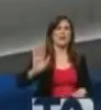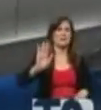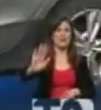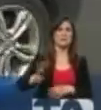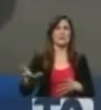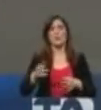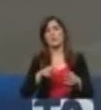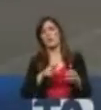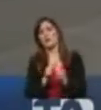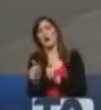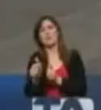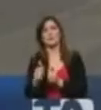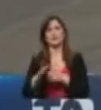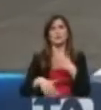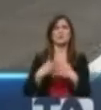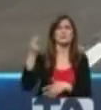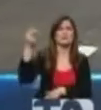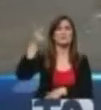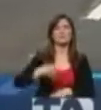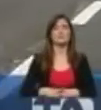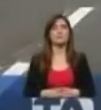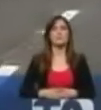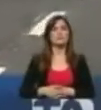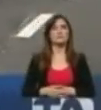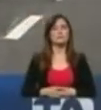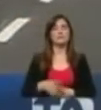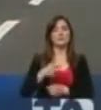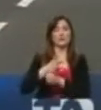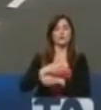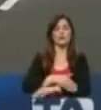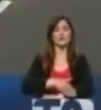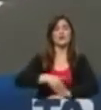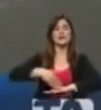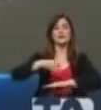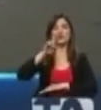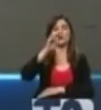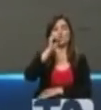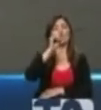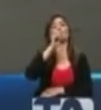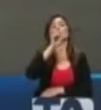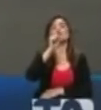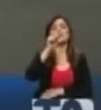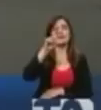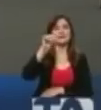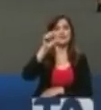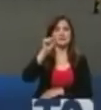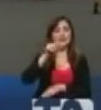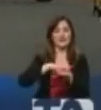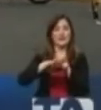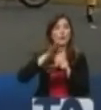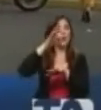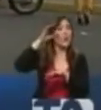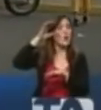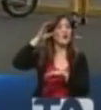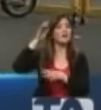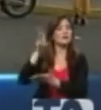quiere cruzar más rápido que el otro y les cuento que estamos en vivo y en directo desde la calle de Los Rosales y la Río Coca, aquí precisamente está la terminal,